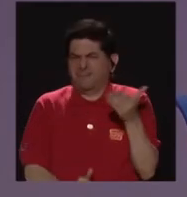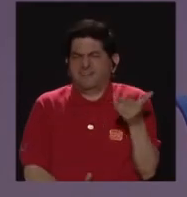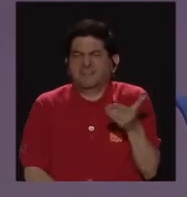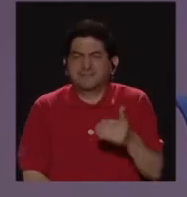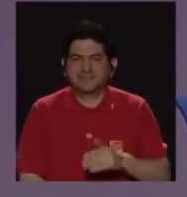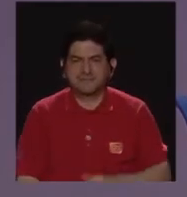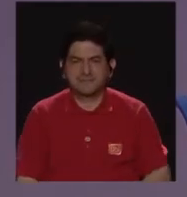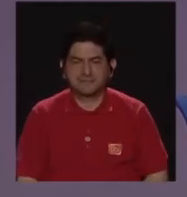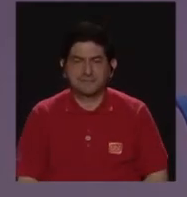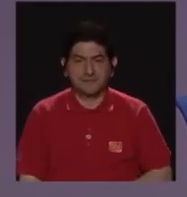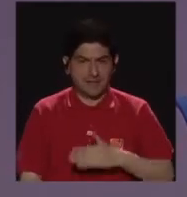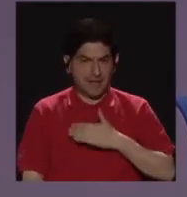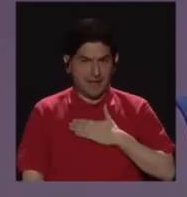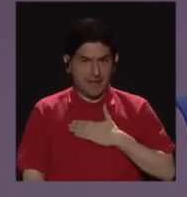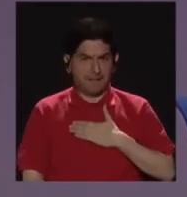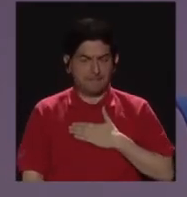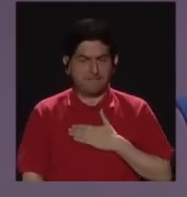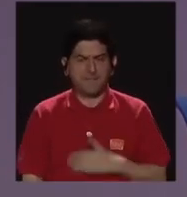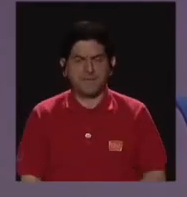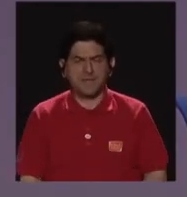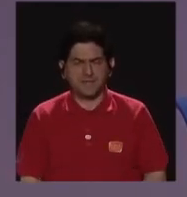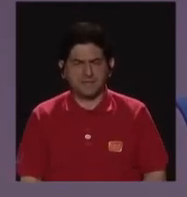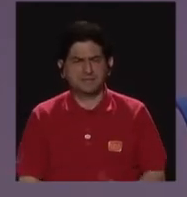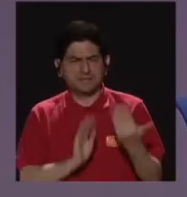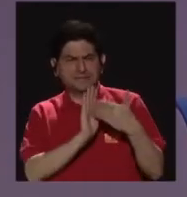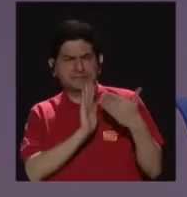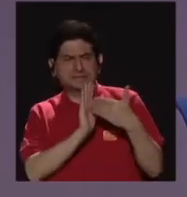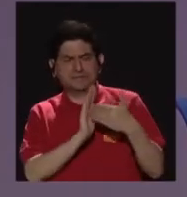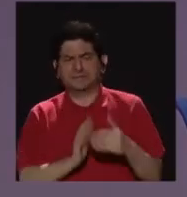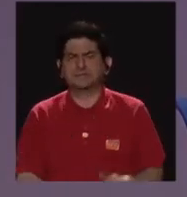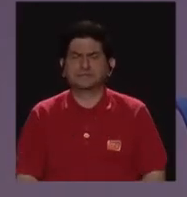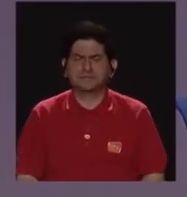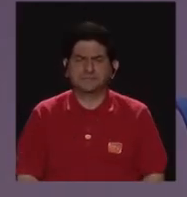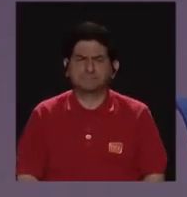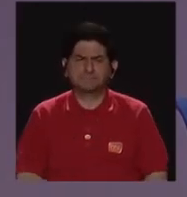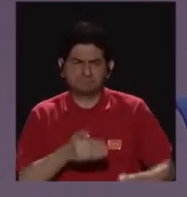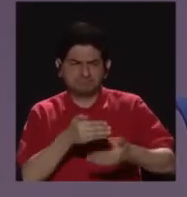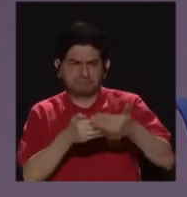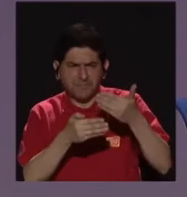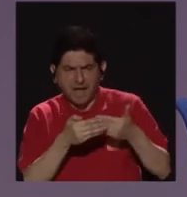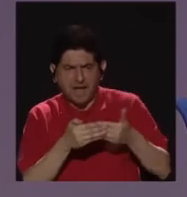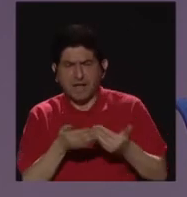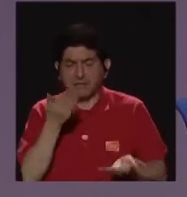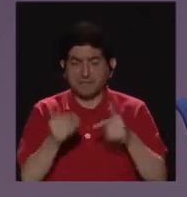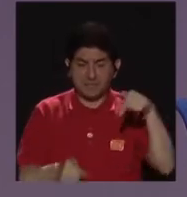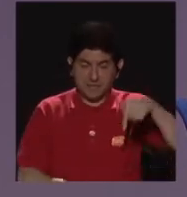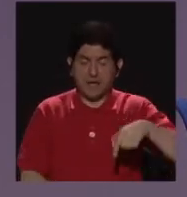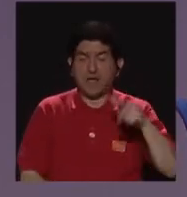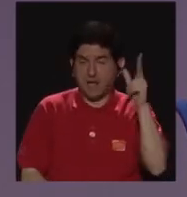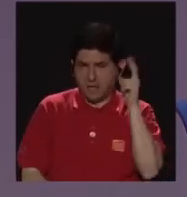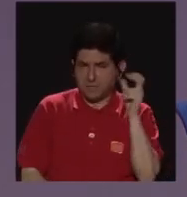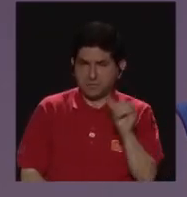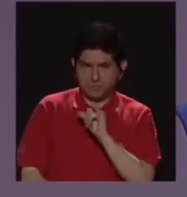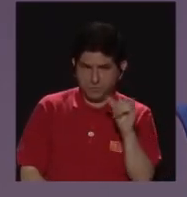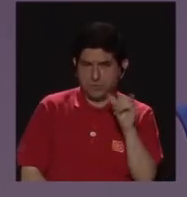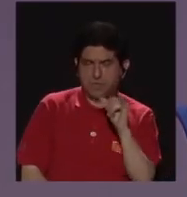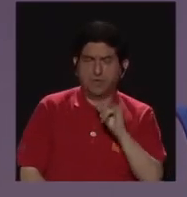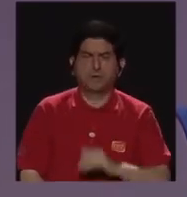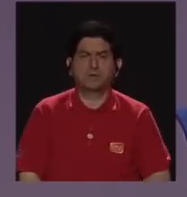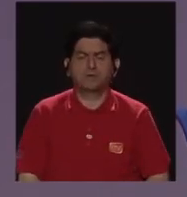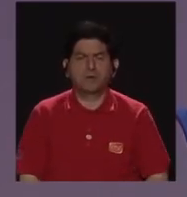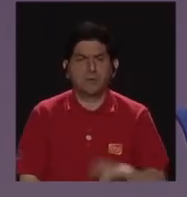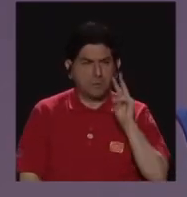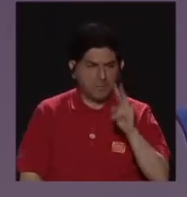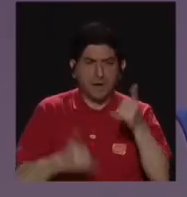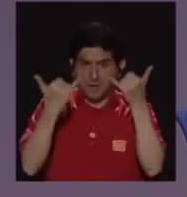a mí me hizo mucho ruido ahorita que creo que por acá hemos escuchado he